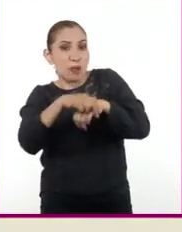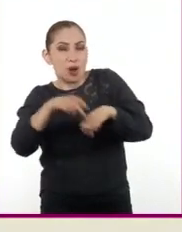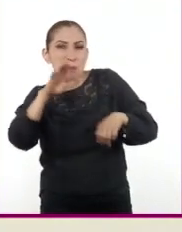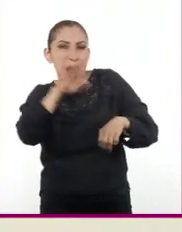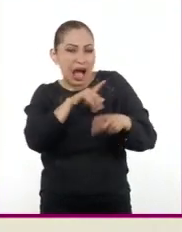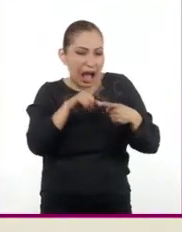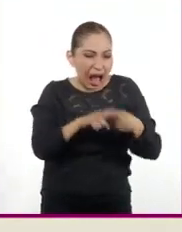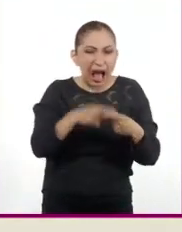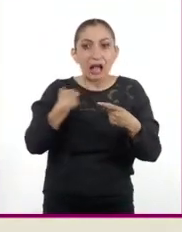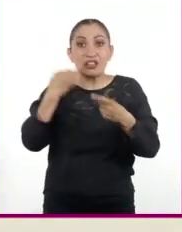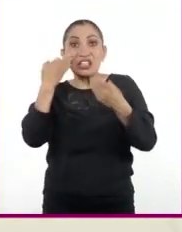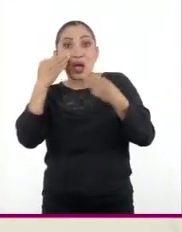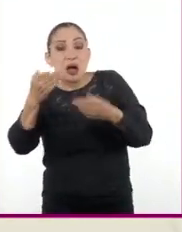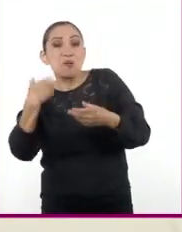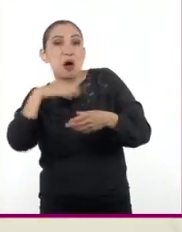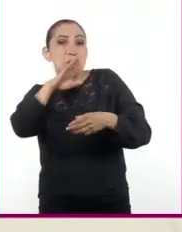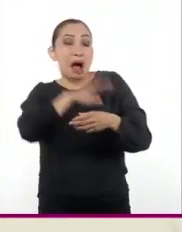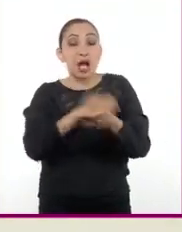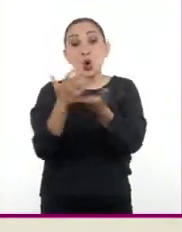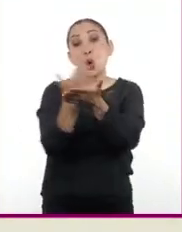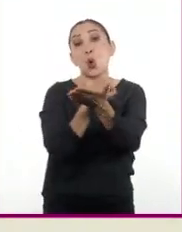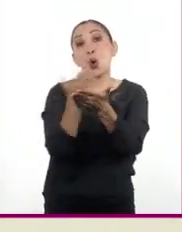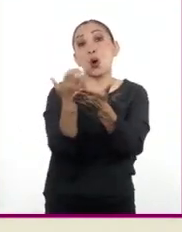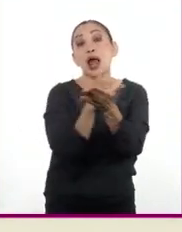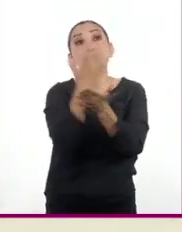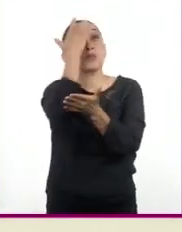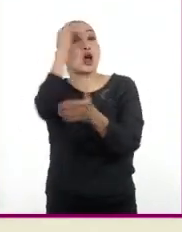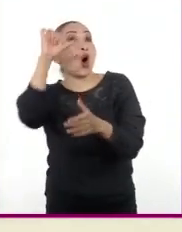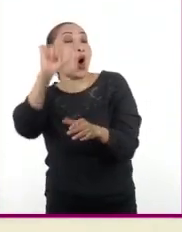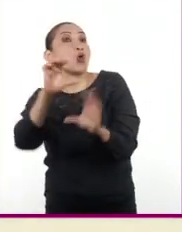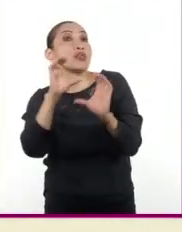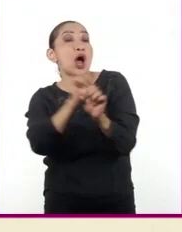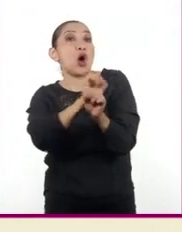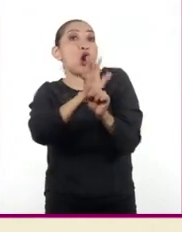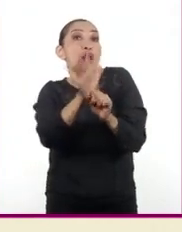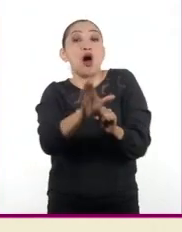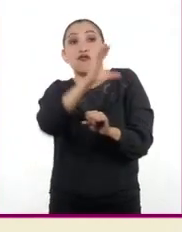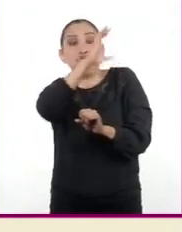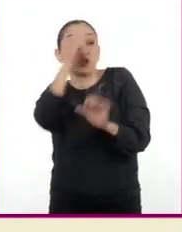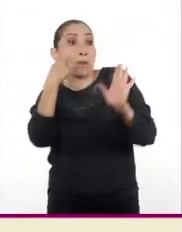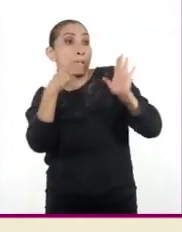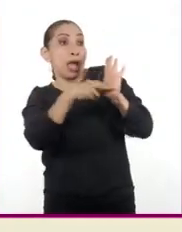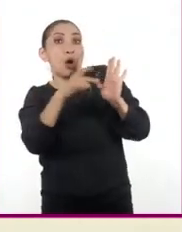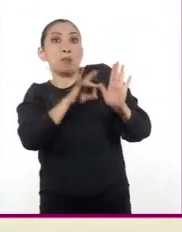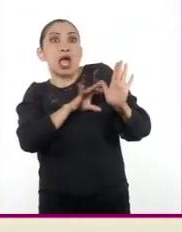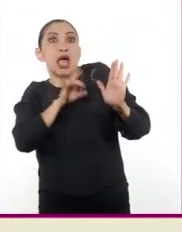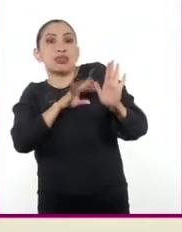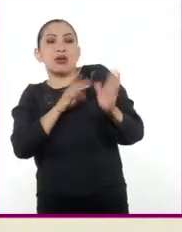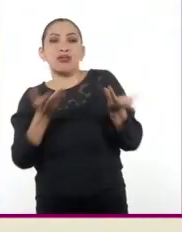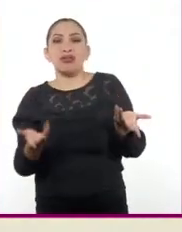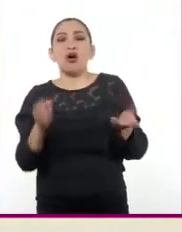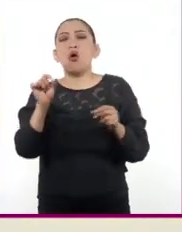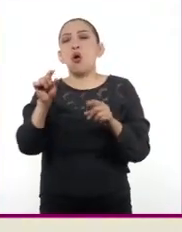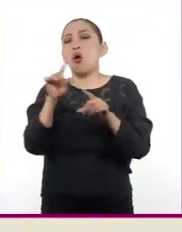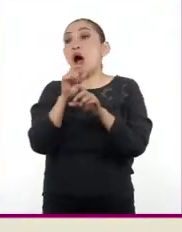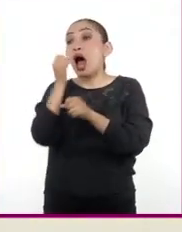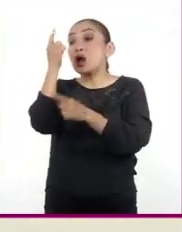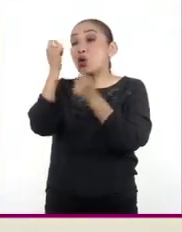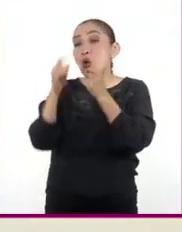erróneos, testimonios falsos, remedios y curas mágicas o fotografías que buscan causar miedo. O por el